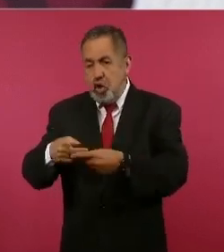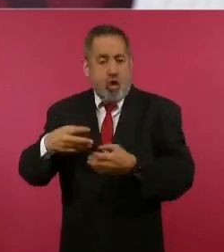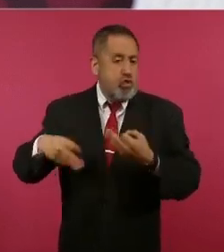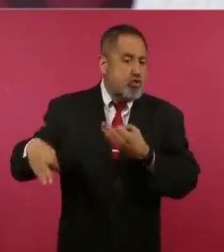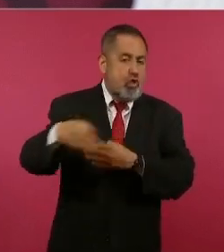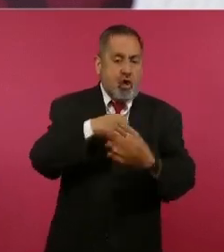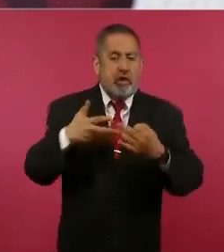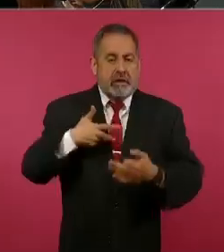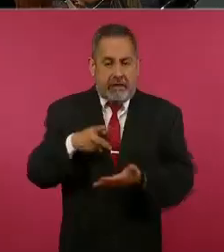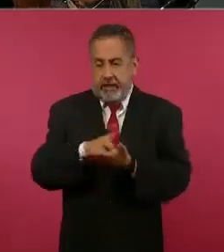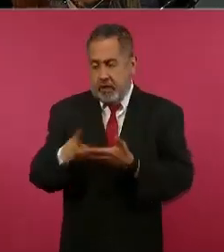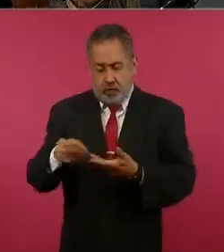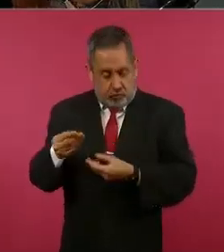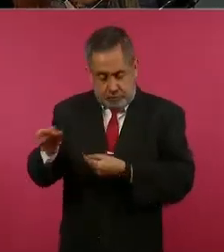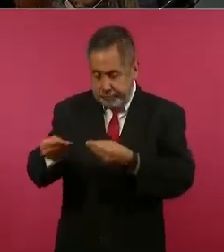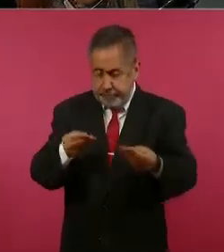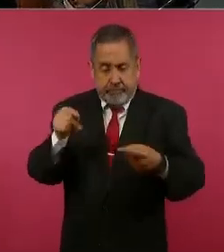derecho